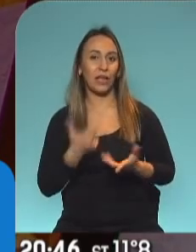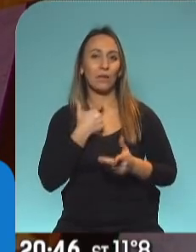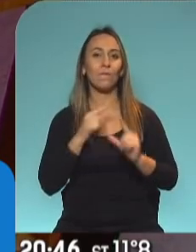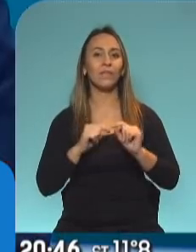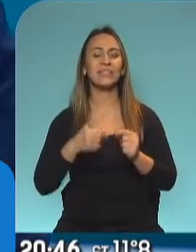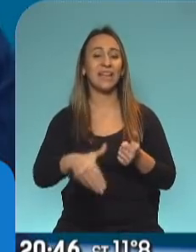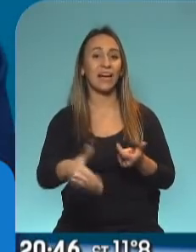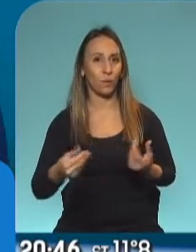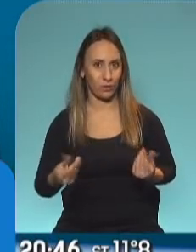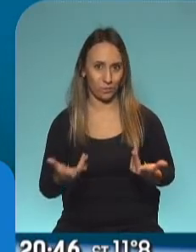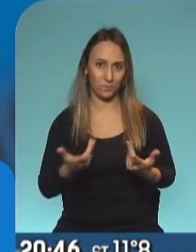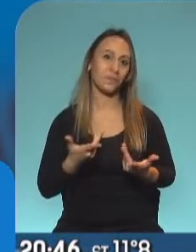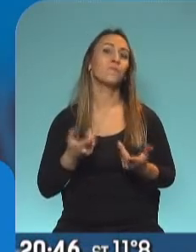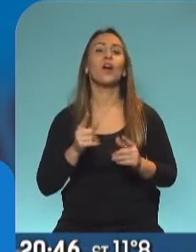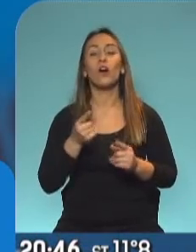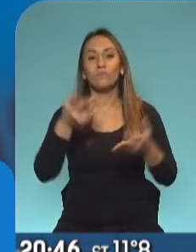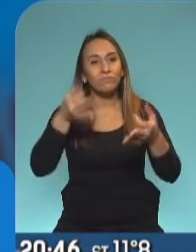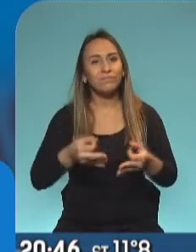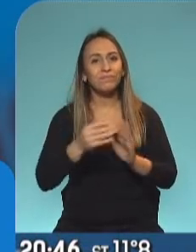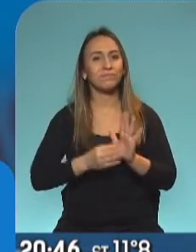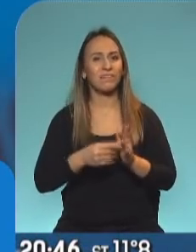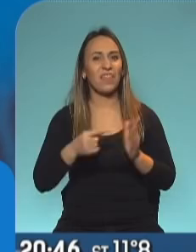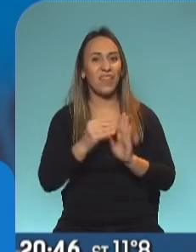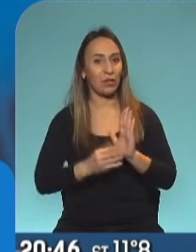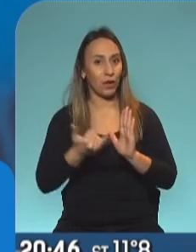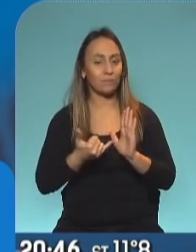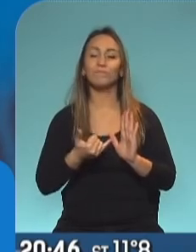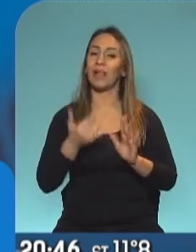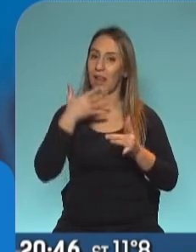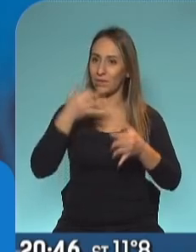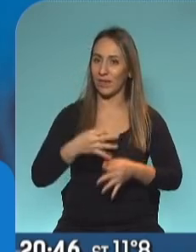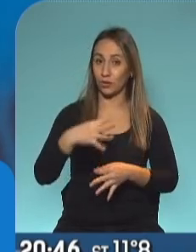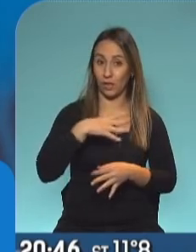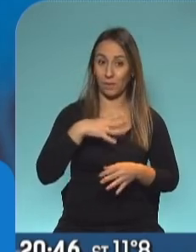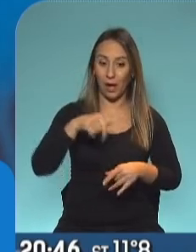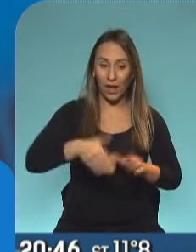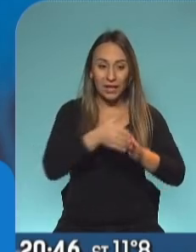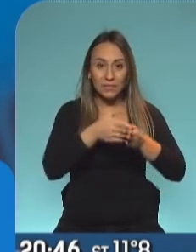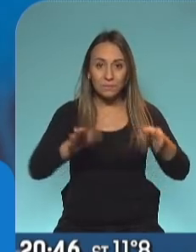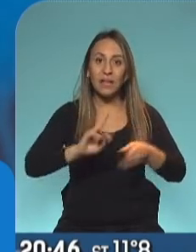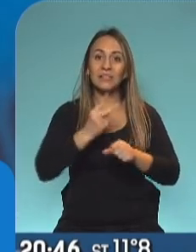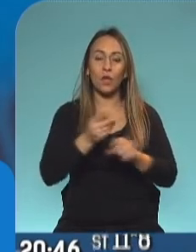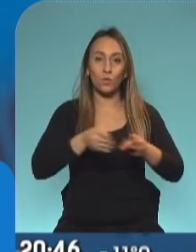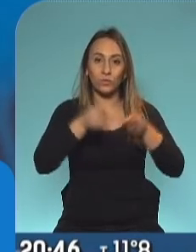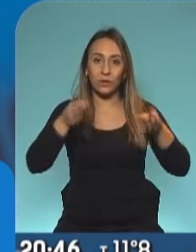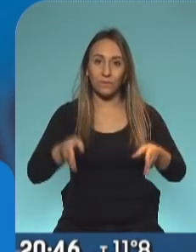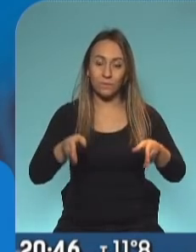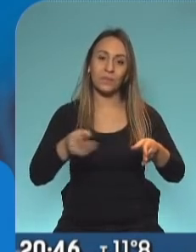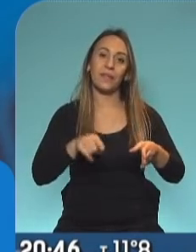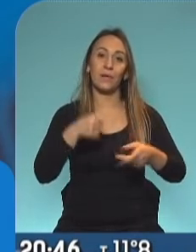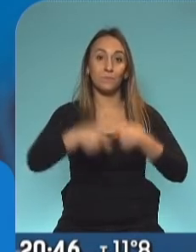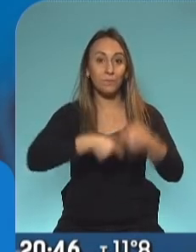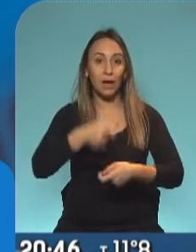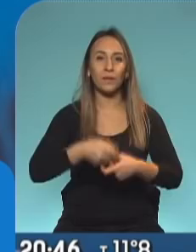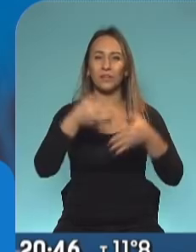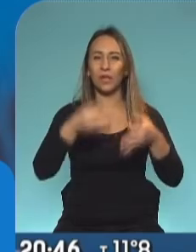fechas, en querer ir más rápido a la noticia. Sí, la verdad es que estamos terminando de transcurrir el segundo cronograma de pagos, pero seguramente el